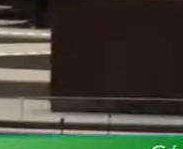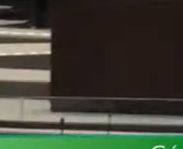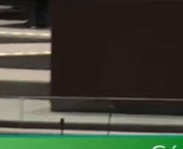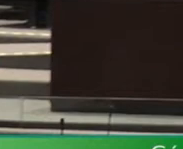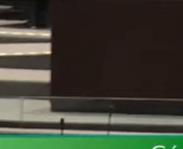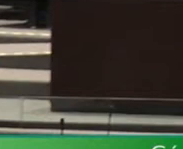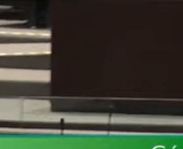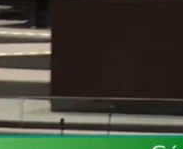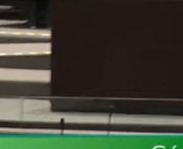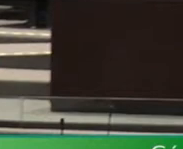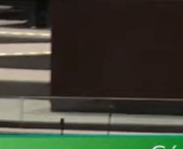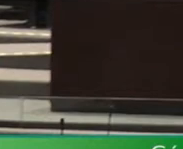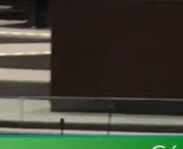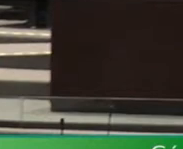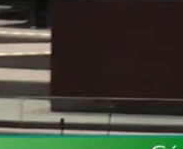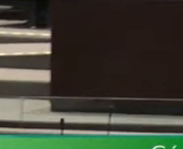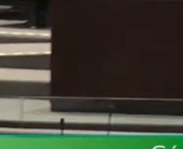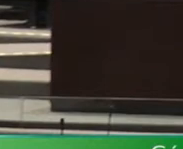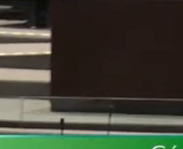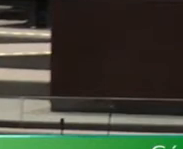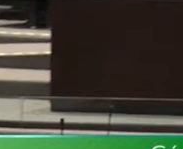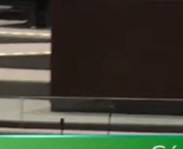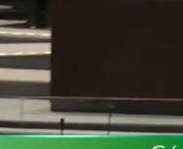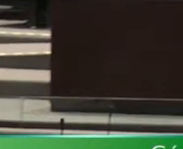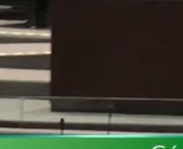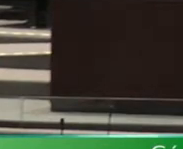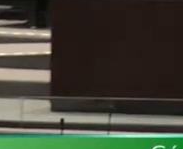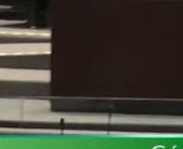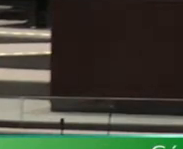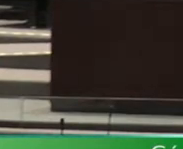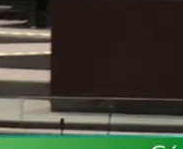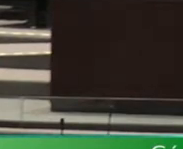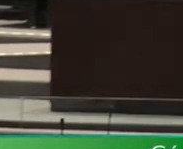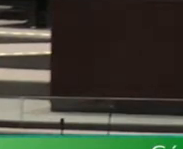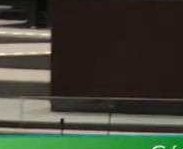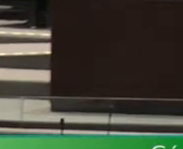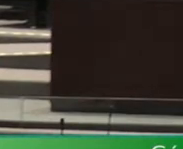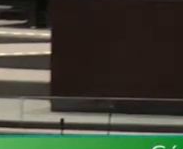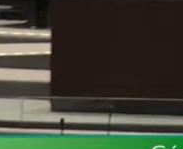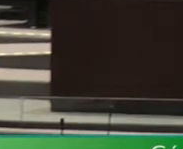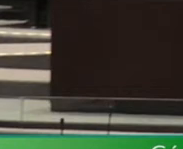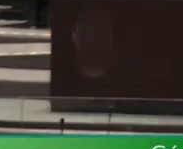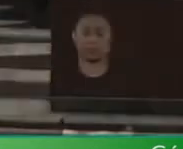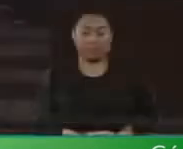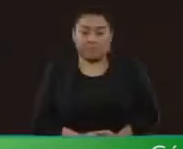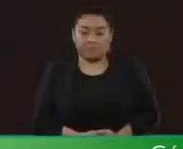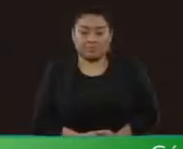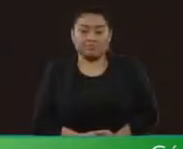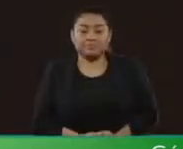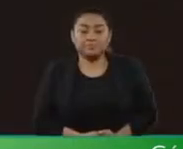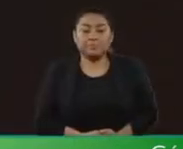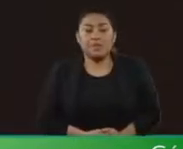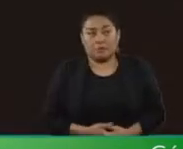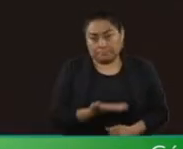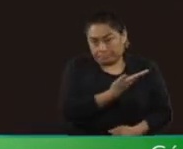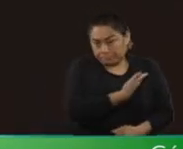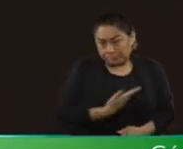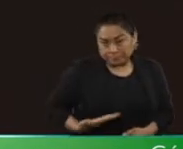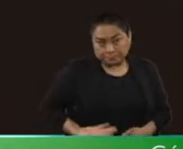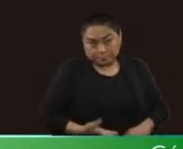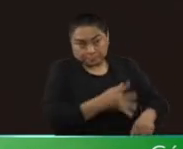tardes con su permiso presidenta adelante diputado como hijo de un